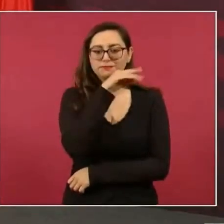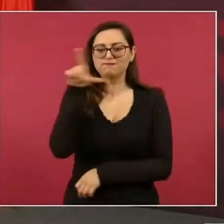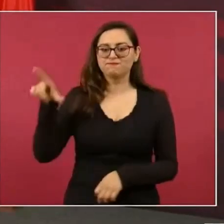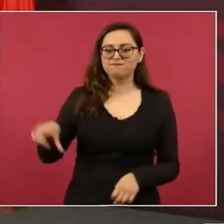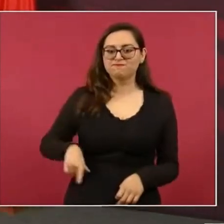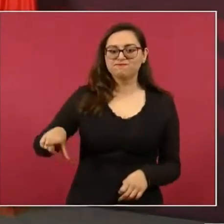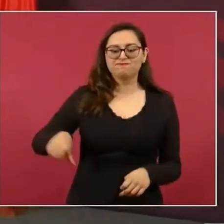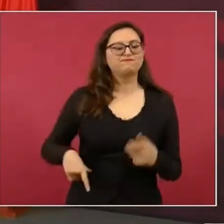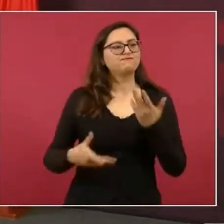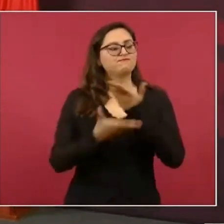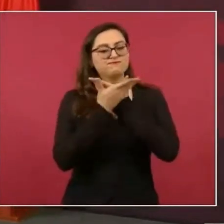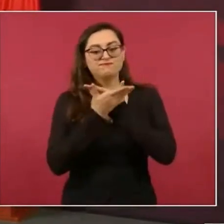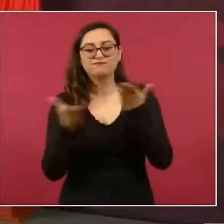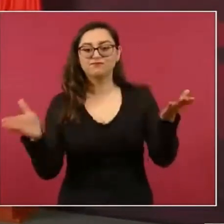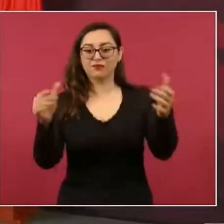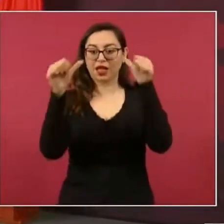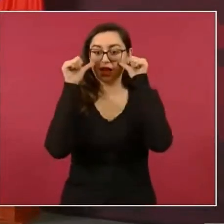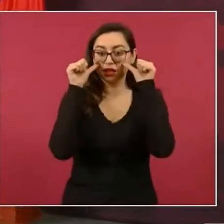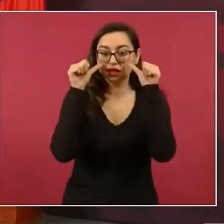Gratuita, de calidad.